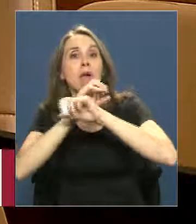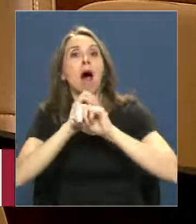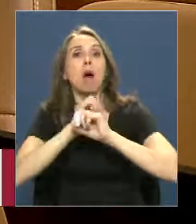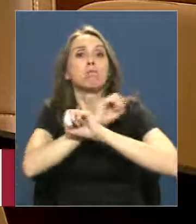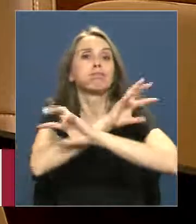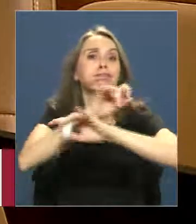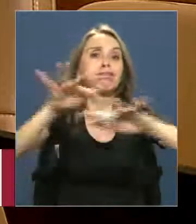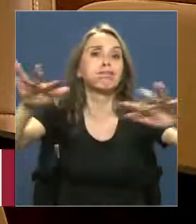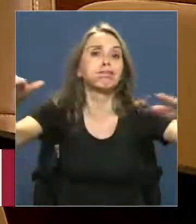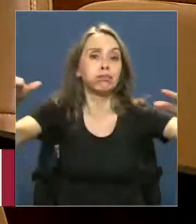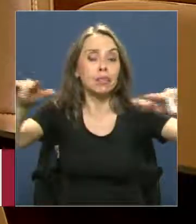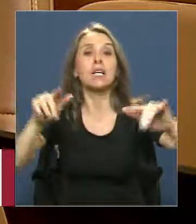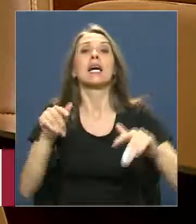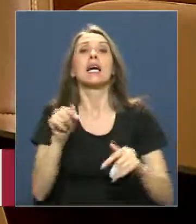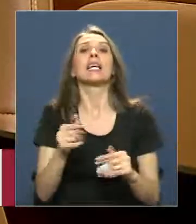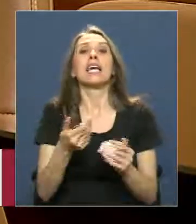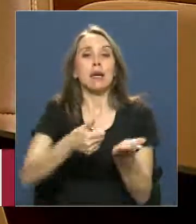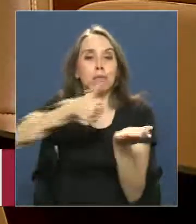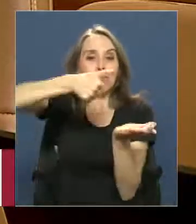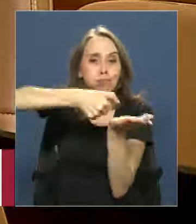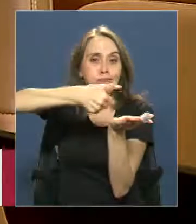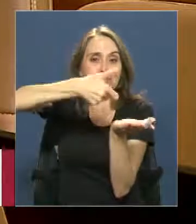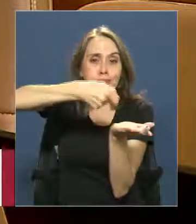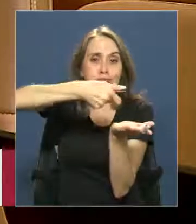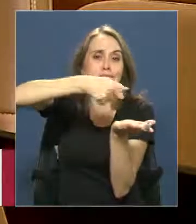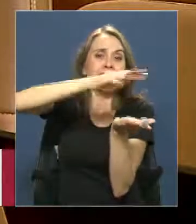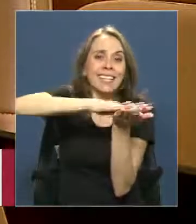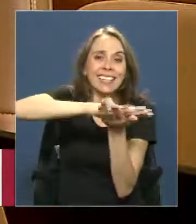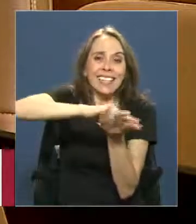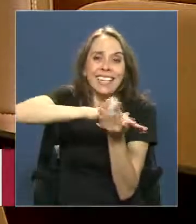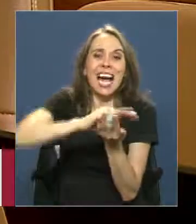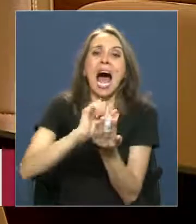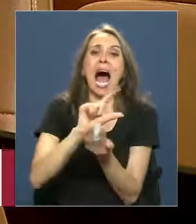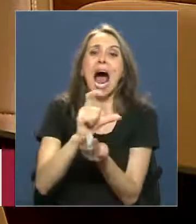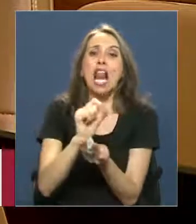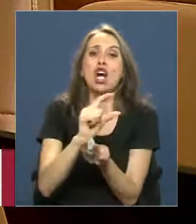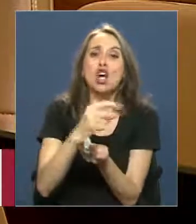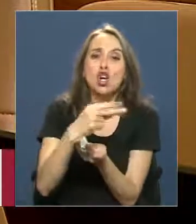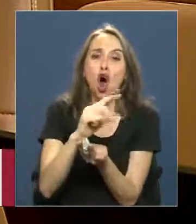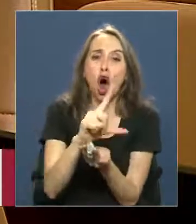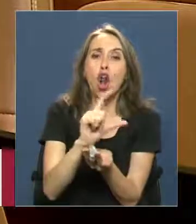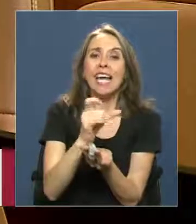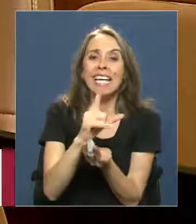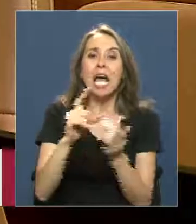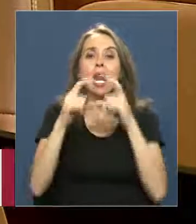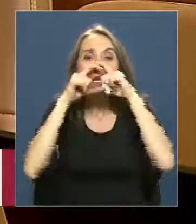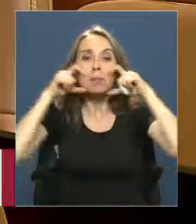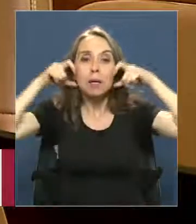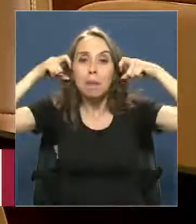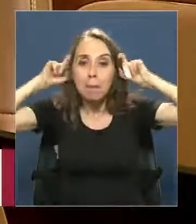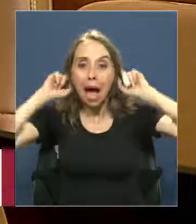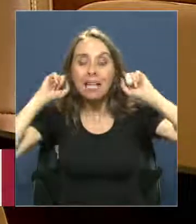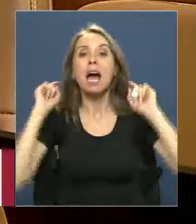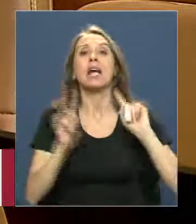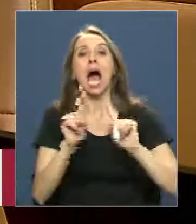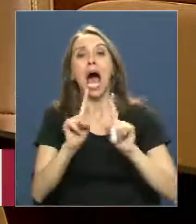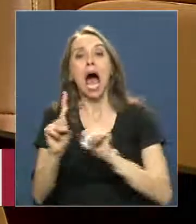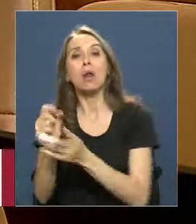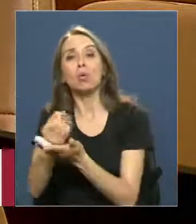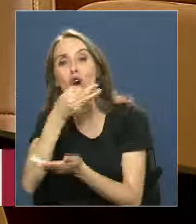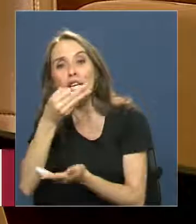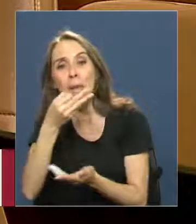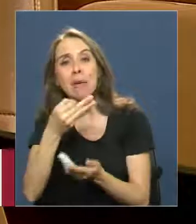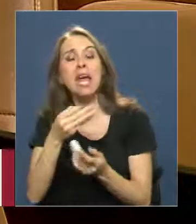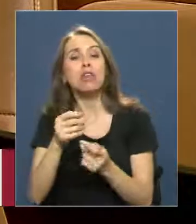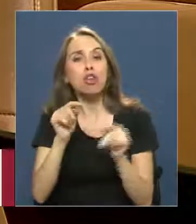caso específico, ¿cierto?, el alcohol gel, lo que hemos visto, ¿cierto?, lo que es mascarillas, algunos medicamentos, algunos